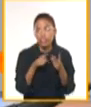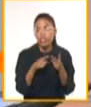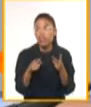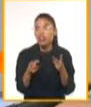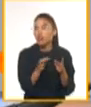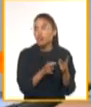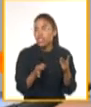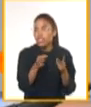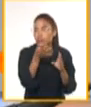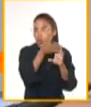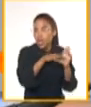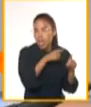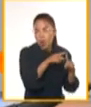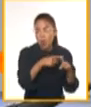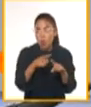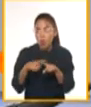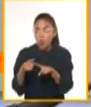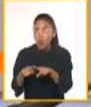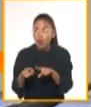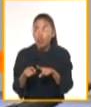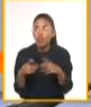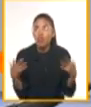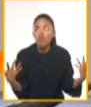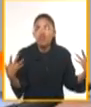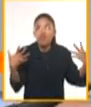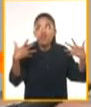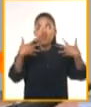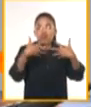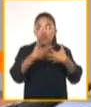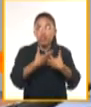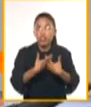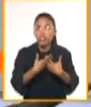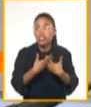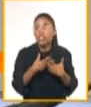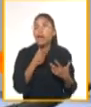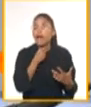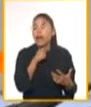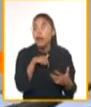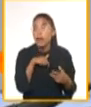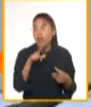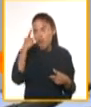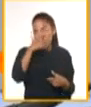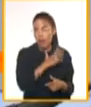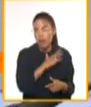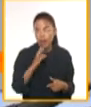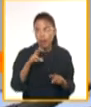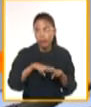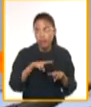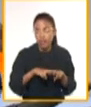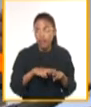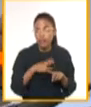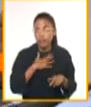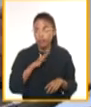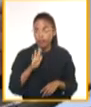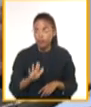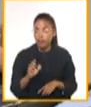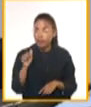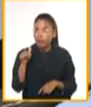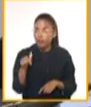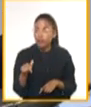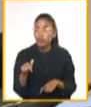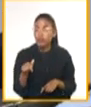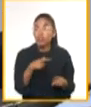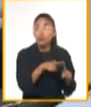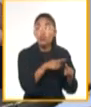conforman el llamado Lazo de La Habana. A ese lazo, que lo conforman las subestaciones y las líneas adyacentes,